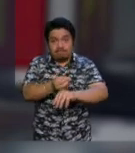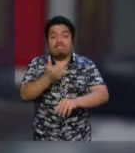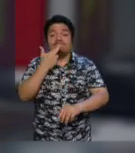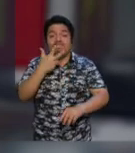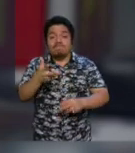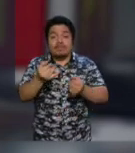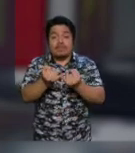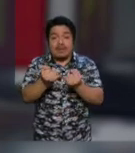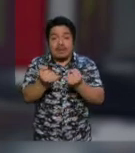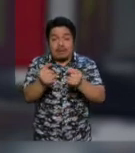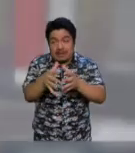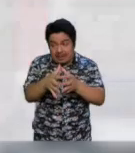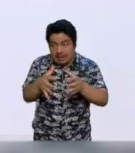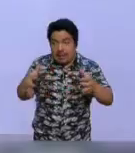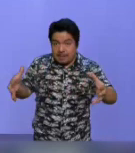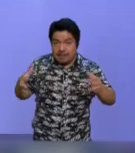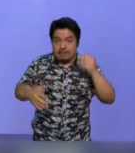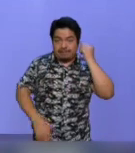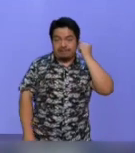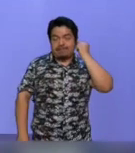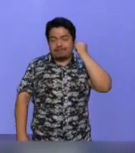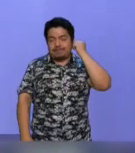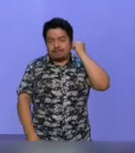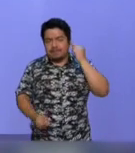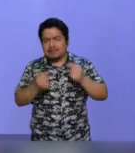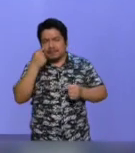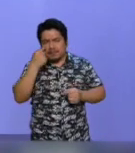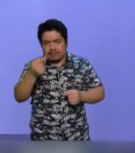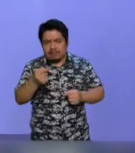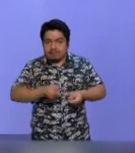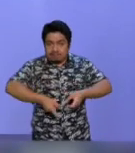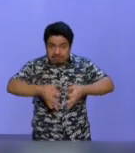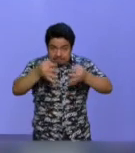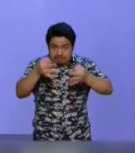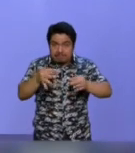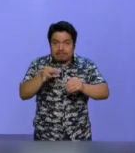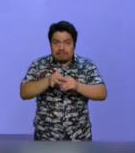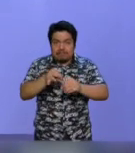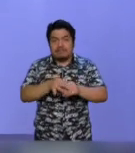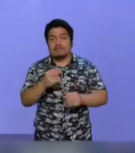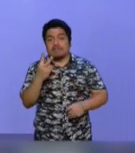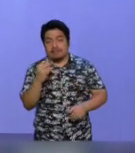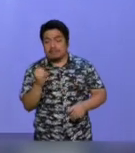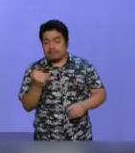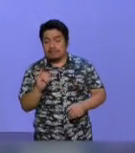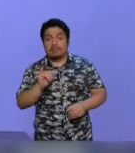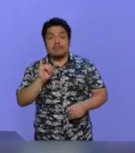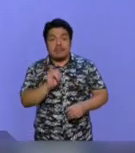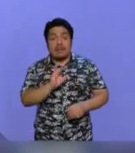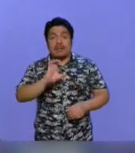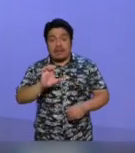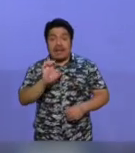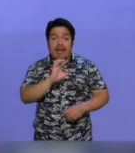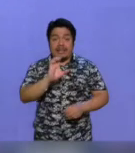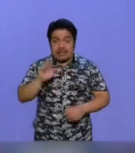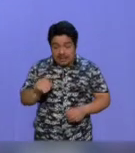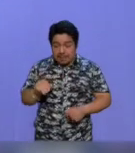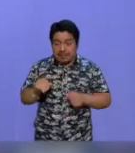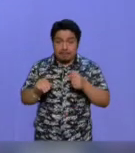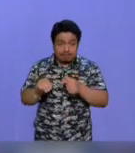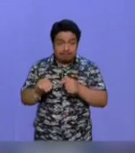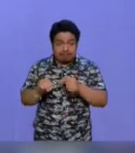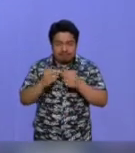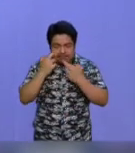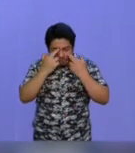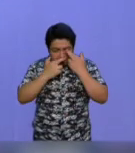con expansión de líneas. Y mire, para dar certeza a la votación del próximo 2 de junio, el Instituto Electoral de la Ciudad de México